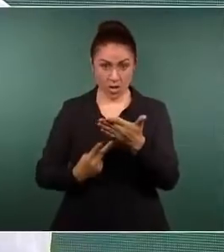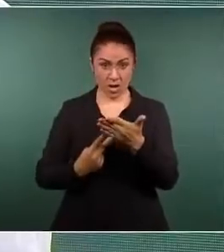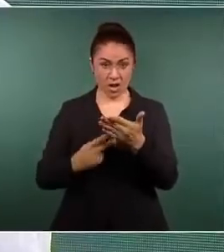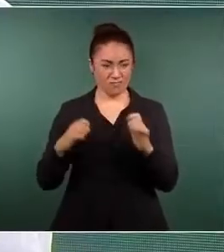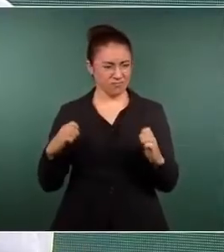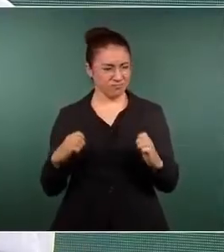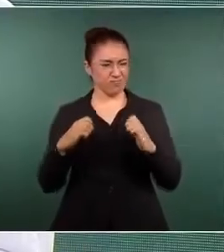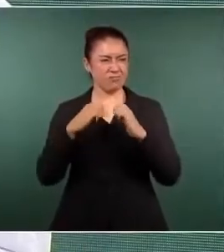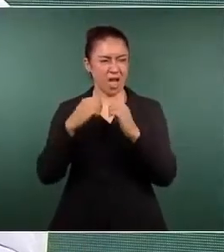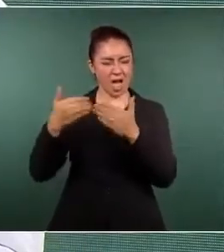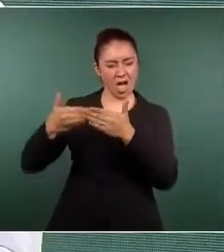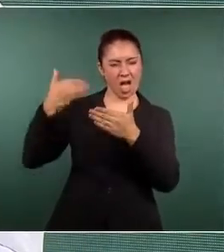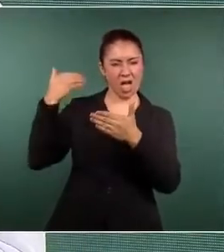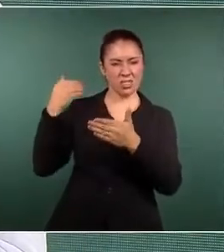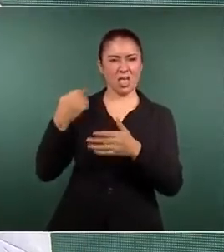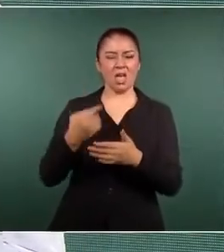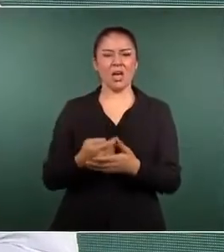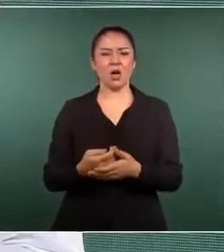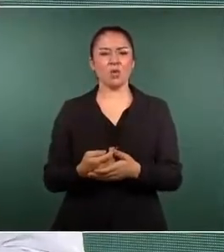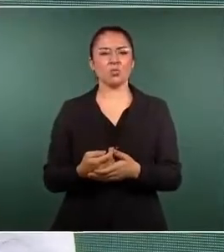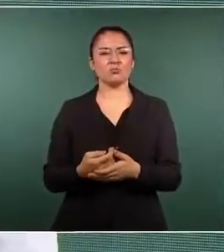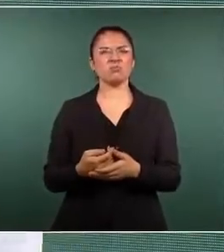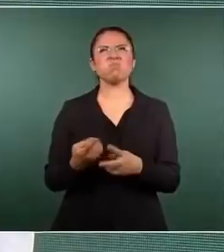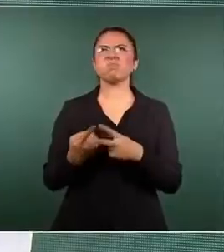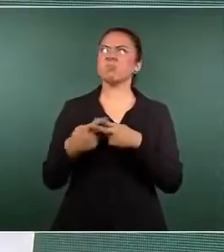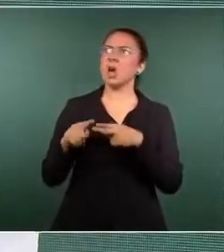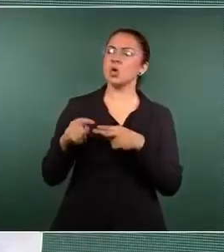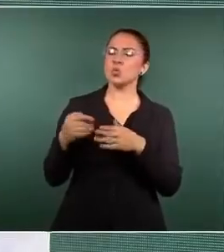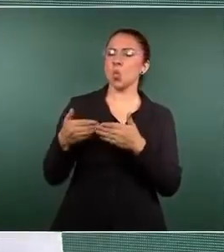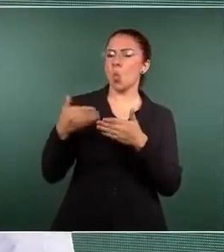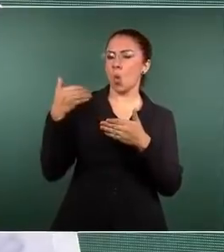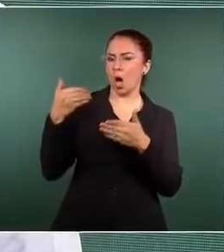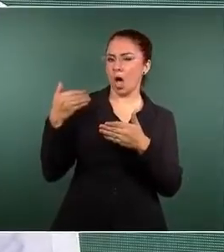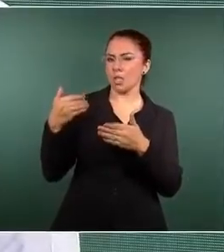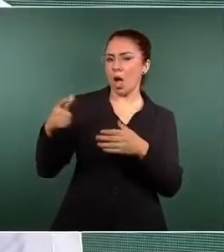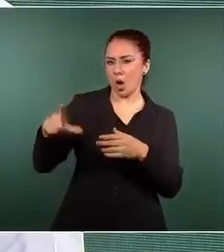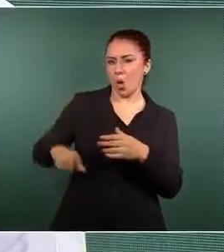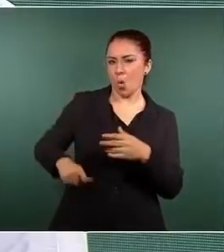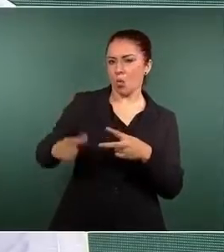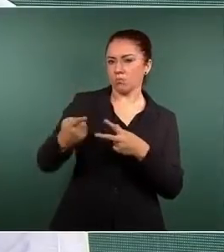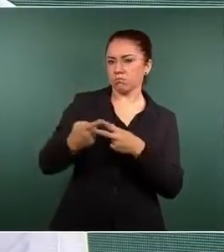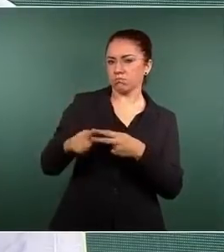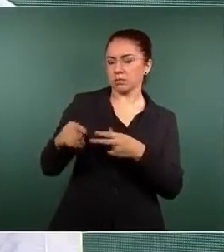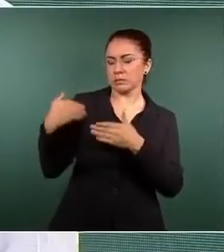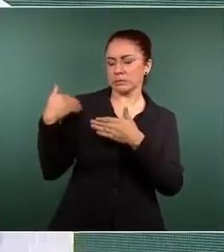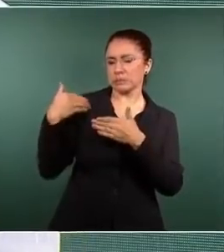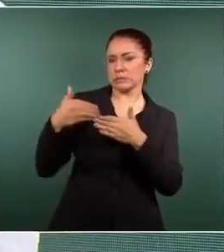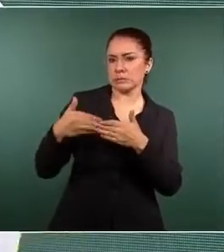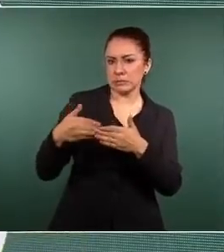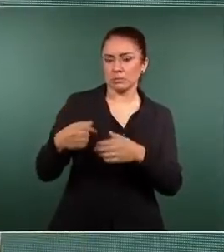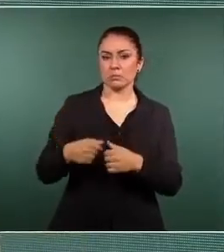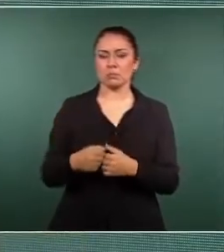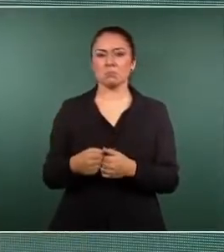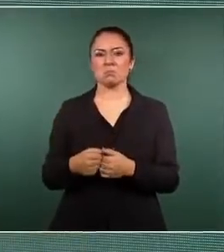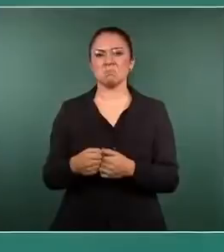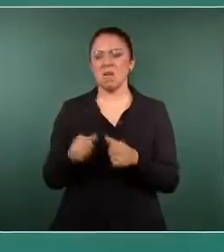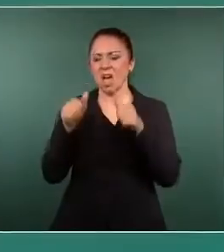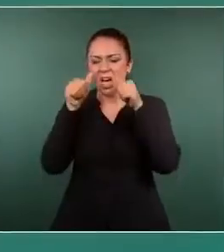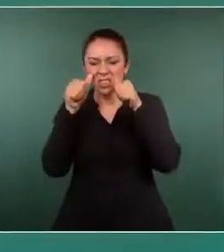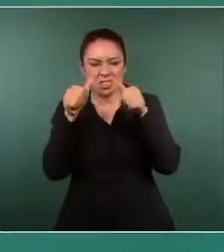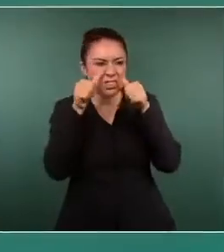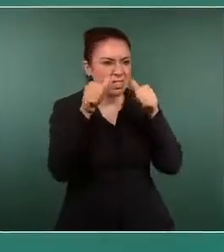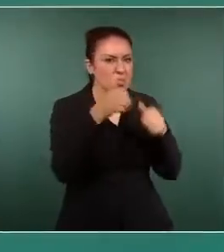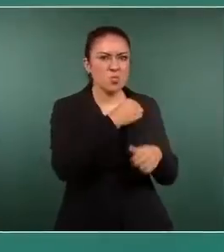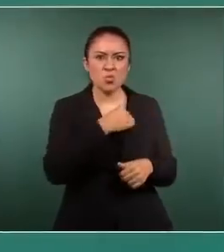se inició desde el a comienzos del gobierno para atender a los municipios afectados